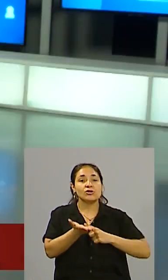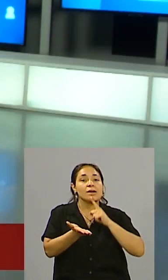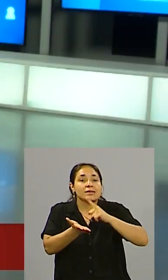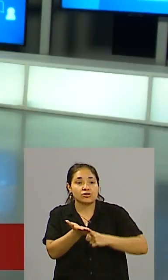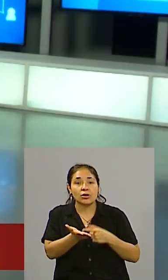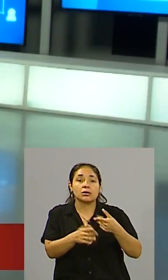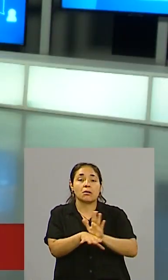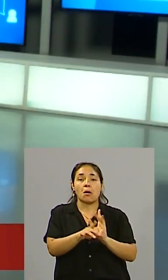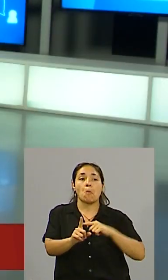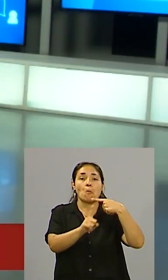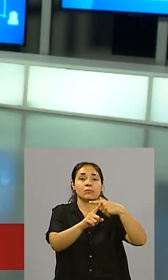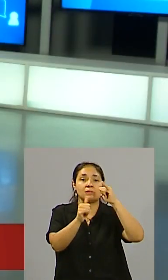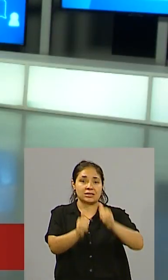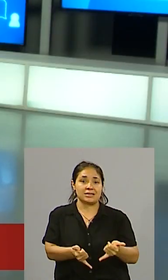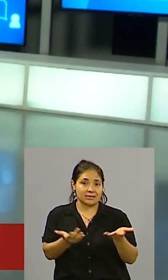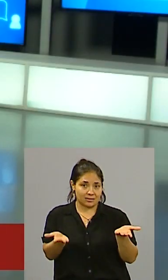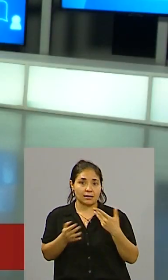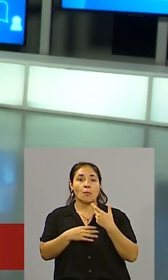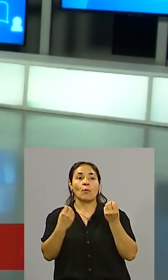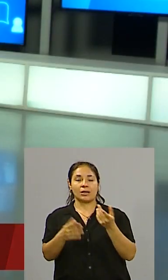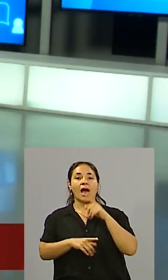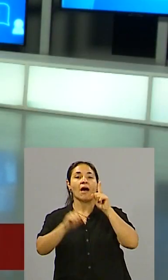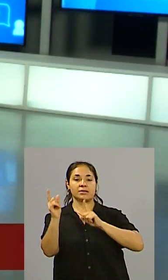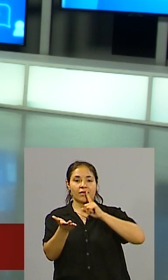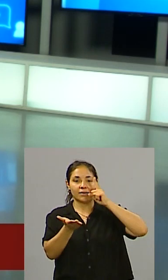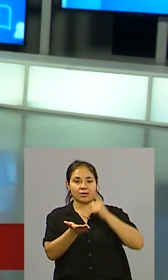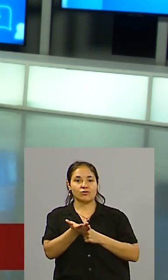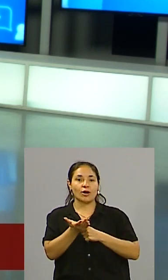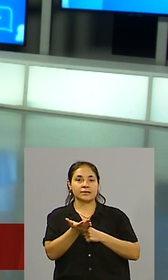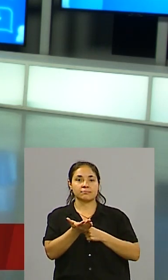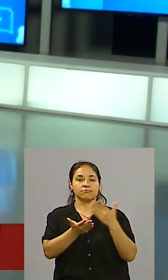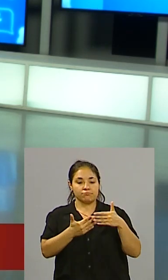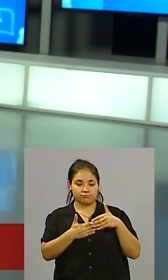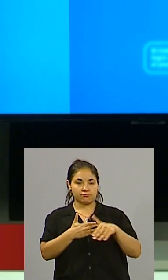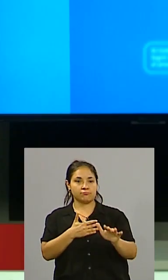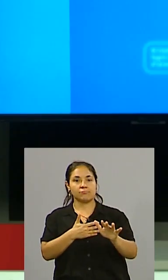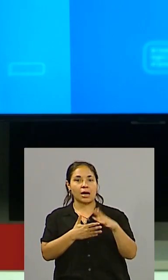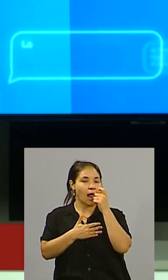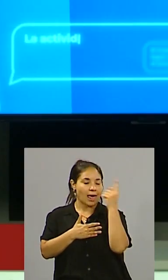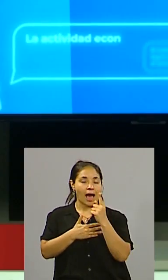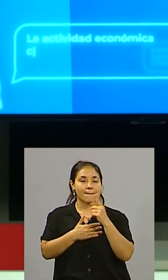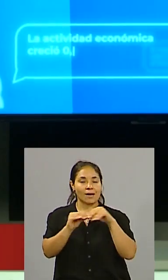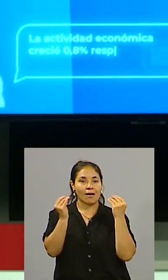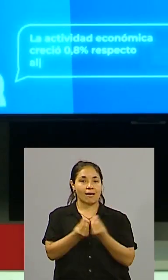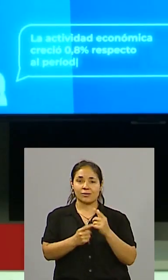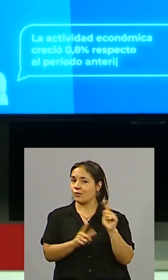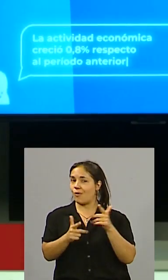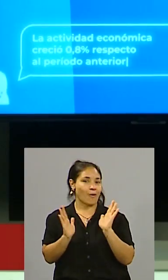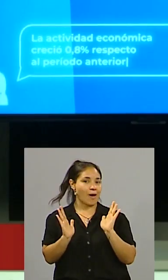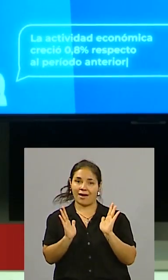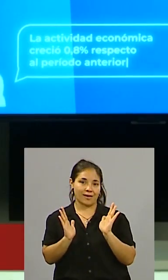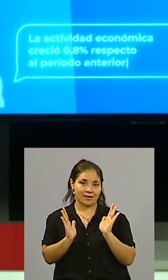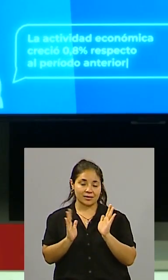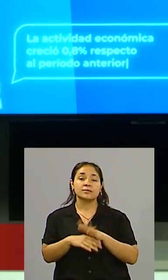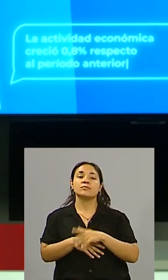efectivo, porque las políticas en seguridad no son inmediatas, no tienen un impacto inmediato. Si son serias, si son profundas, requieren un tiempo para